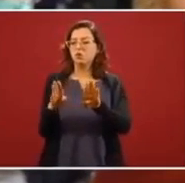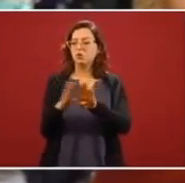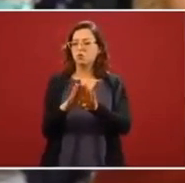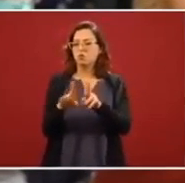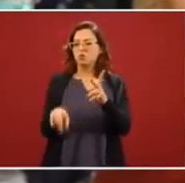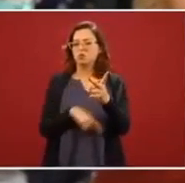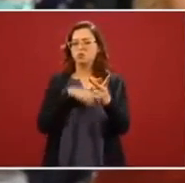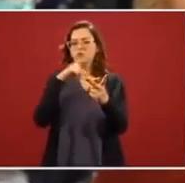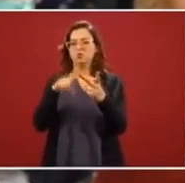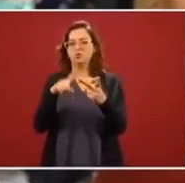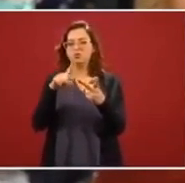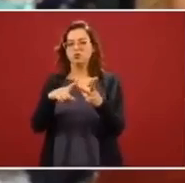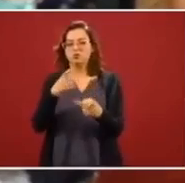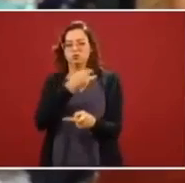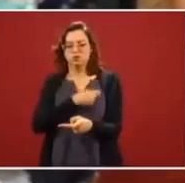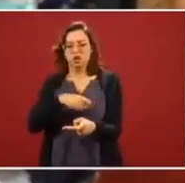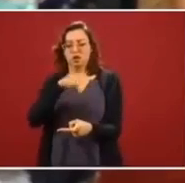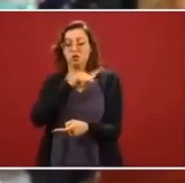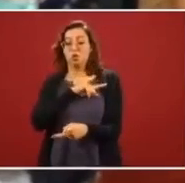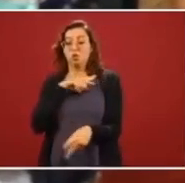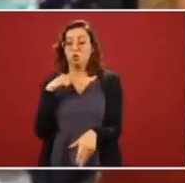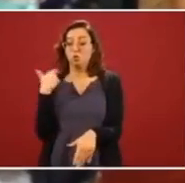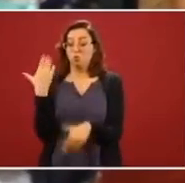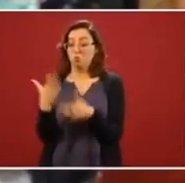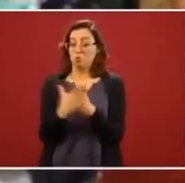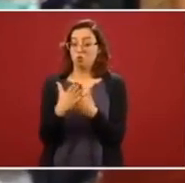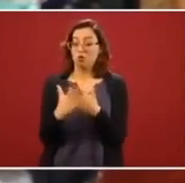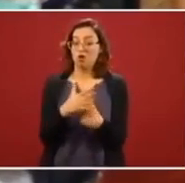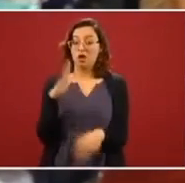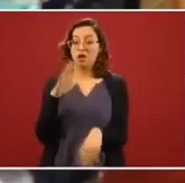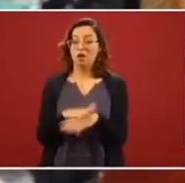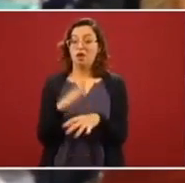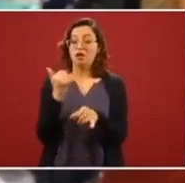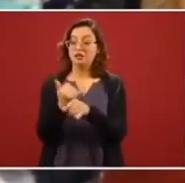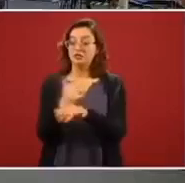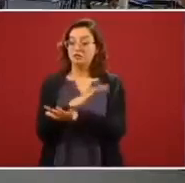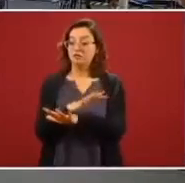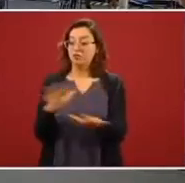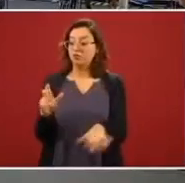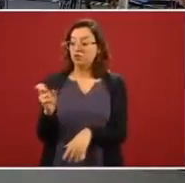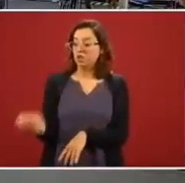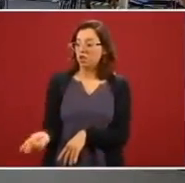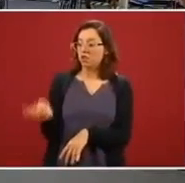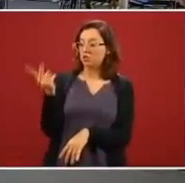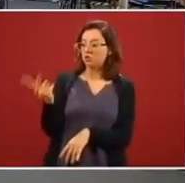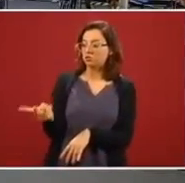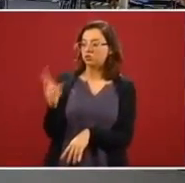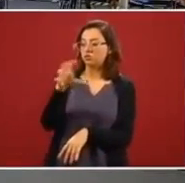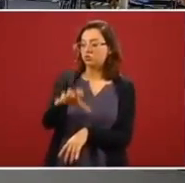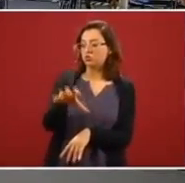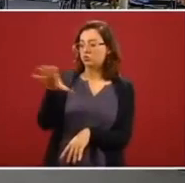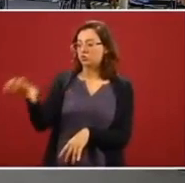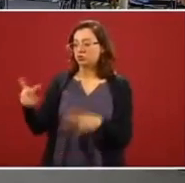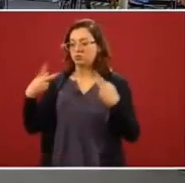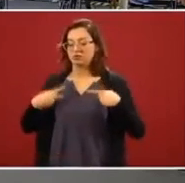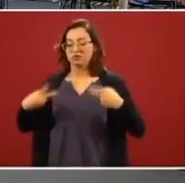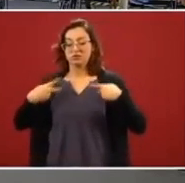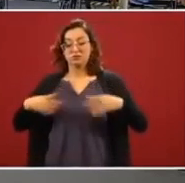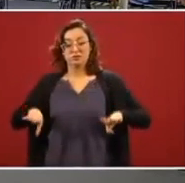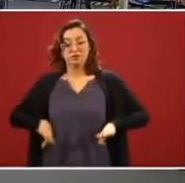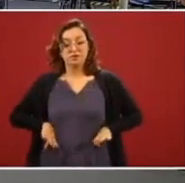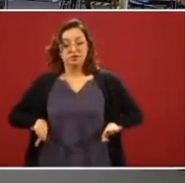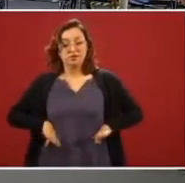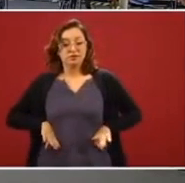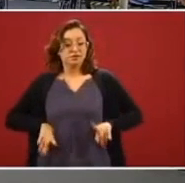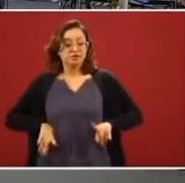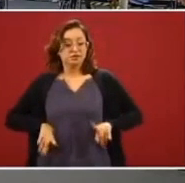¿cómo, si nos pudieran emitir en las próximas semanas un informe, cuál es el estado de salud de estos dos sectores importantes de personas con capacidades diferentes, pero sobre